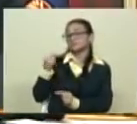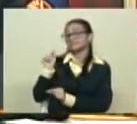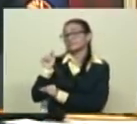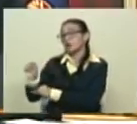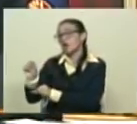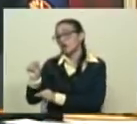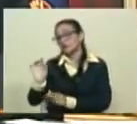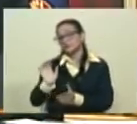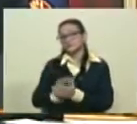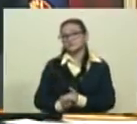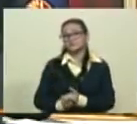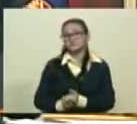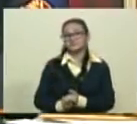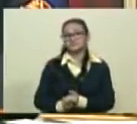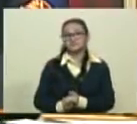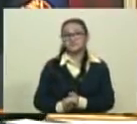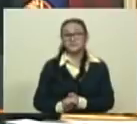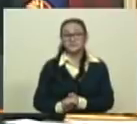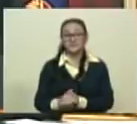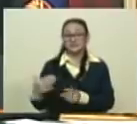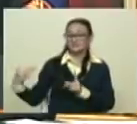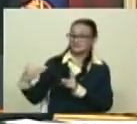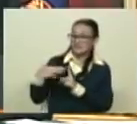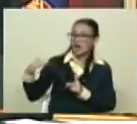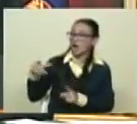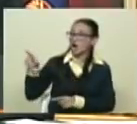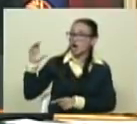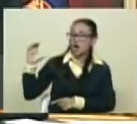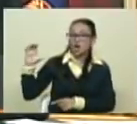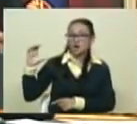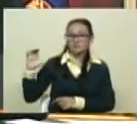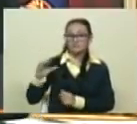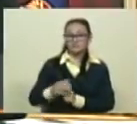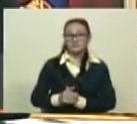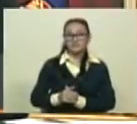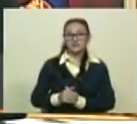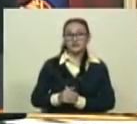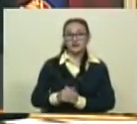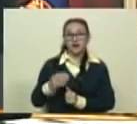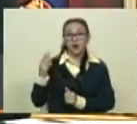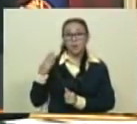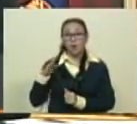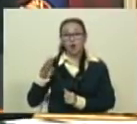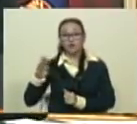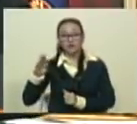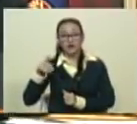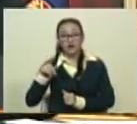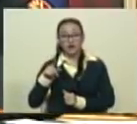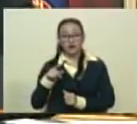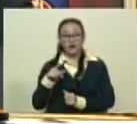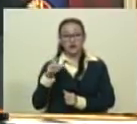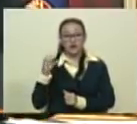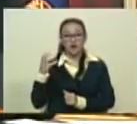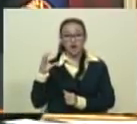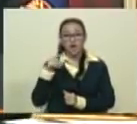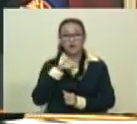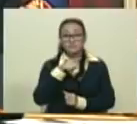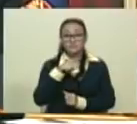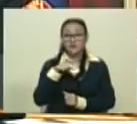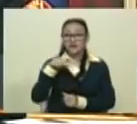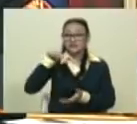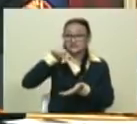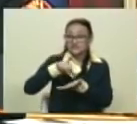intromisiones ilegales, agresiones desde Colombia. Bogotá se ha convertido, como saben ustedes, en el centro de la